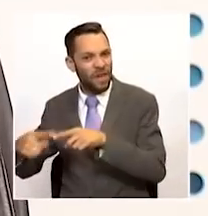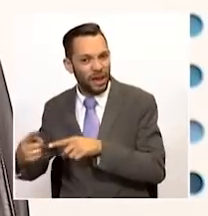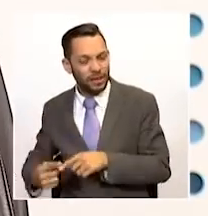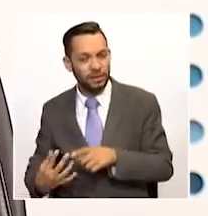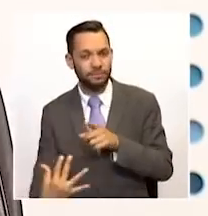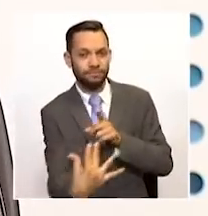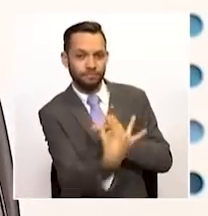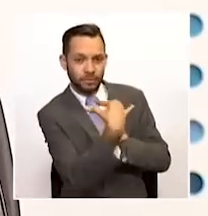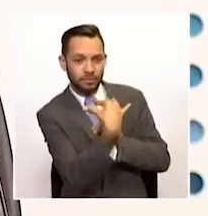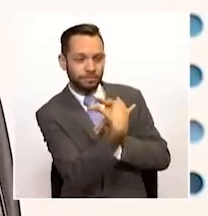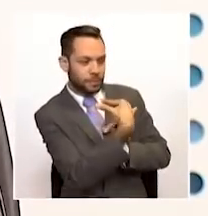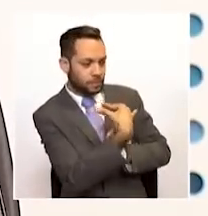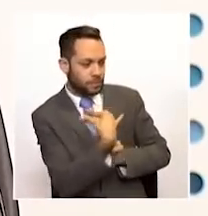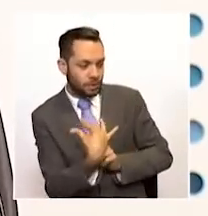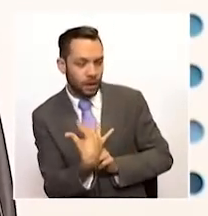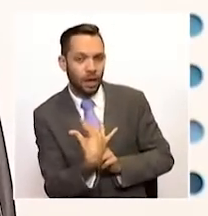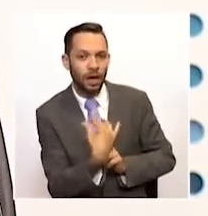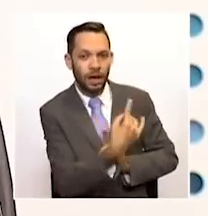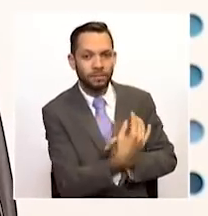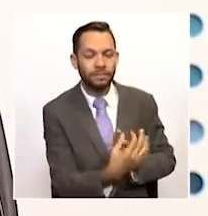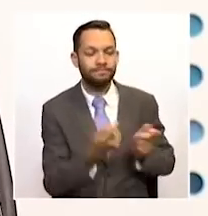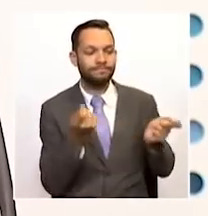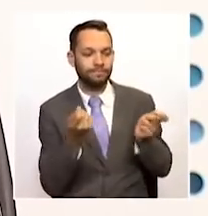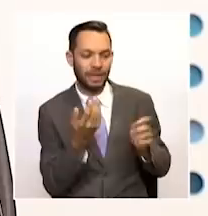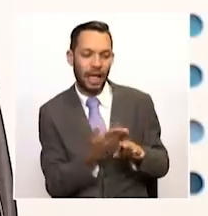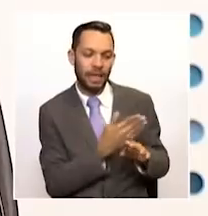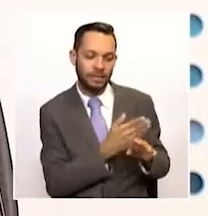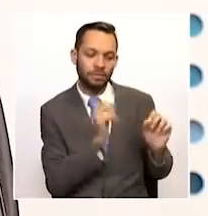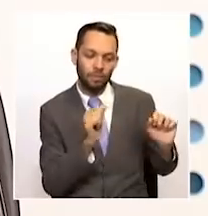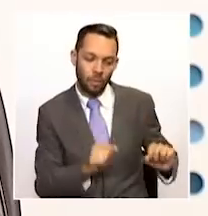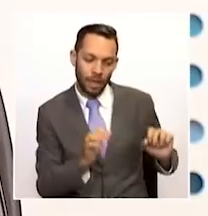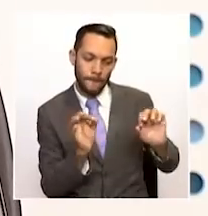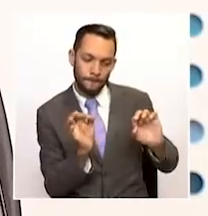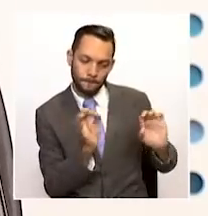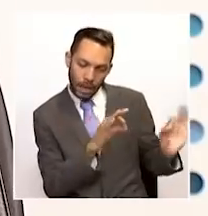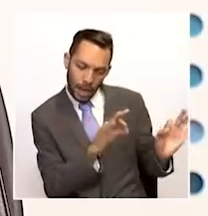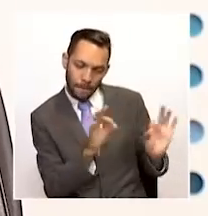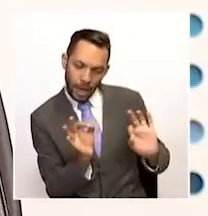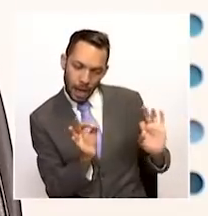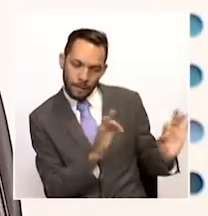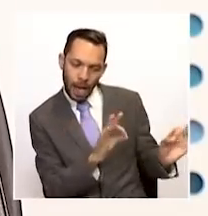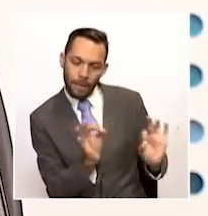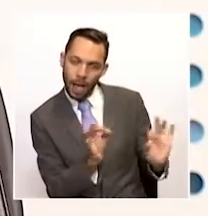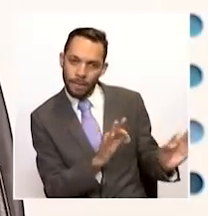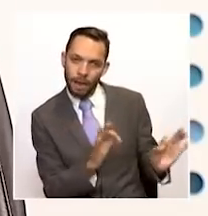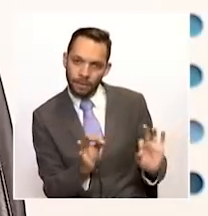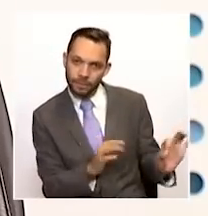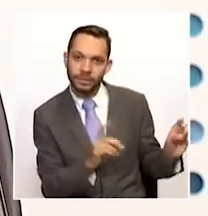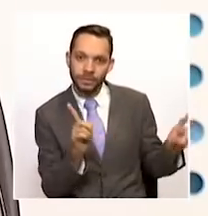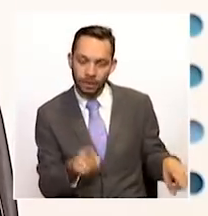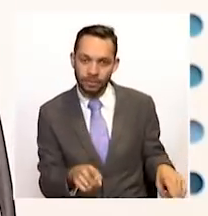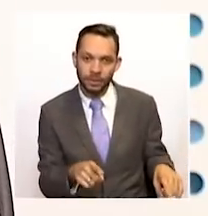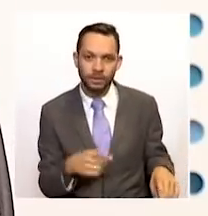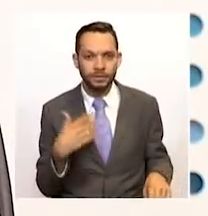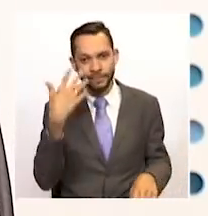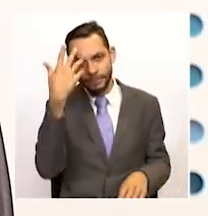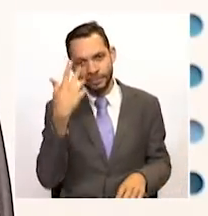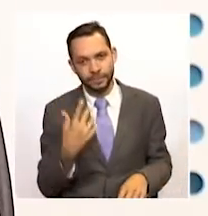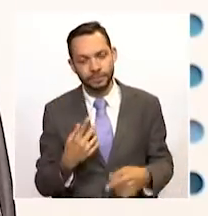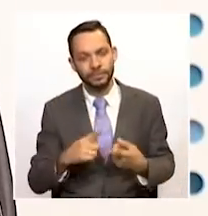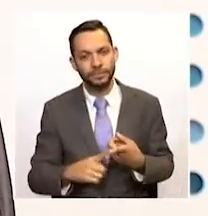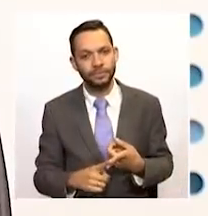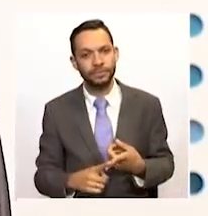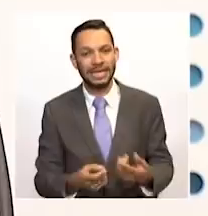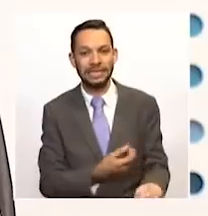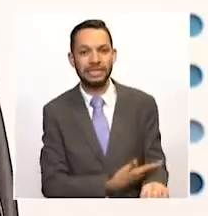nos pueden permitir a nosotros hacer una prevención y manejar mucho lo que es las pruebas de rutina como es el caso del cuadro